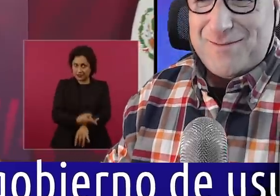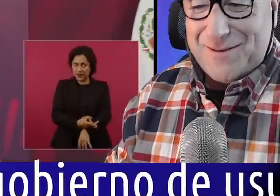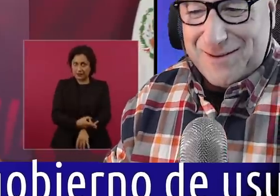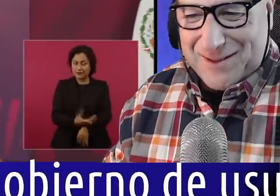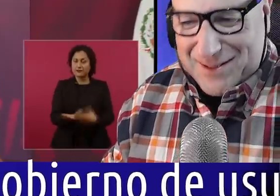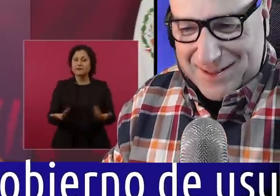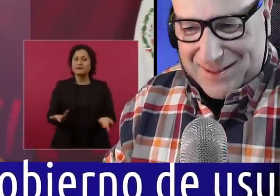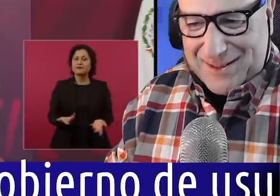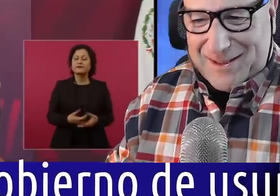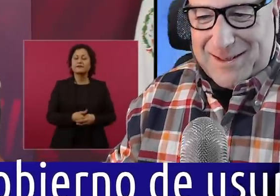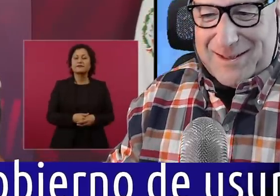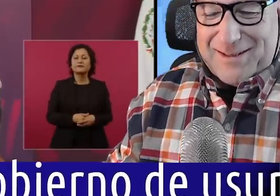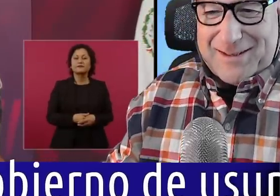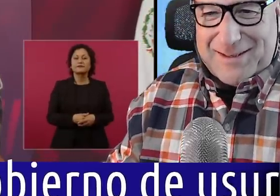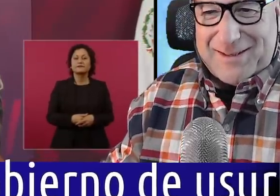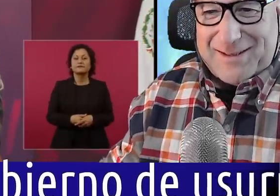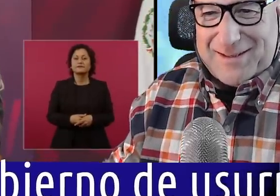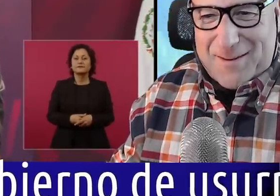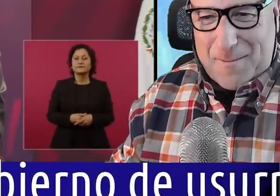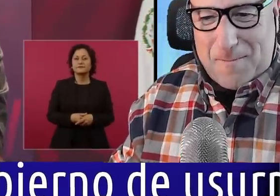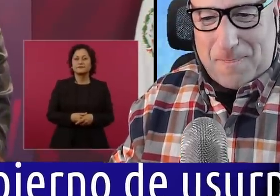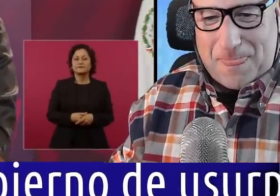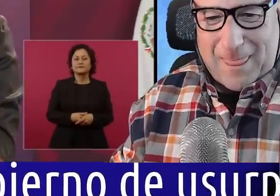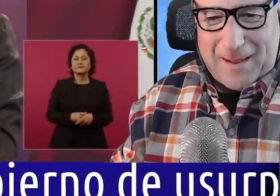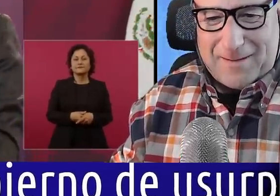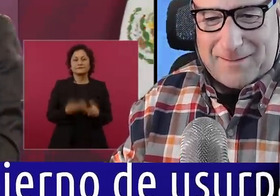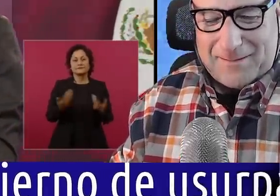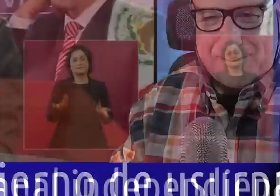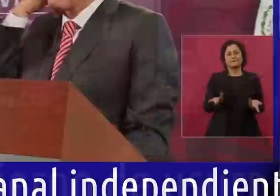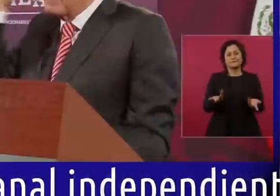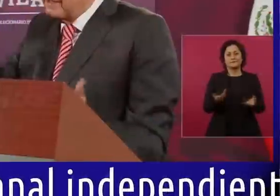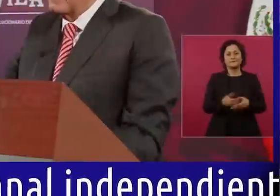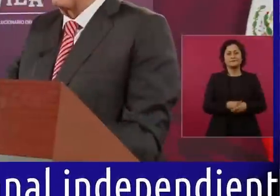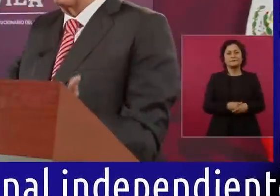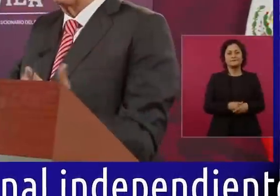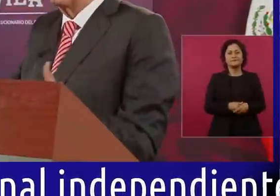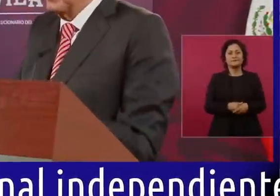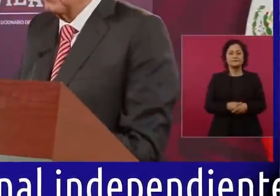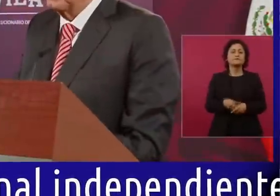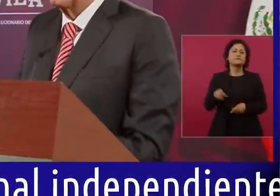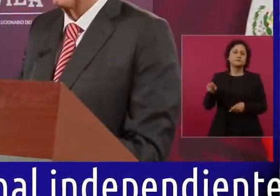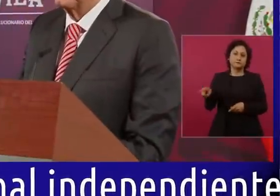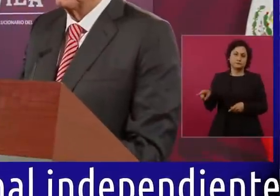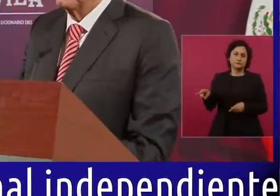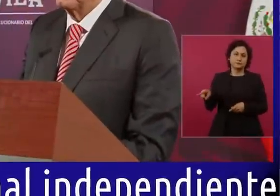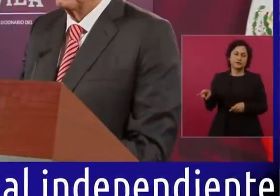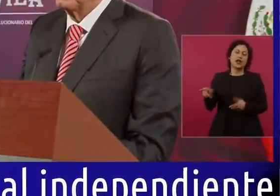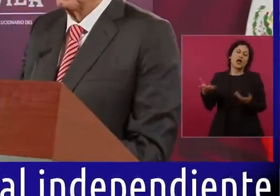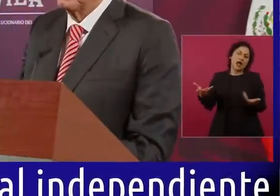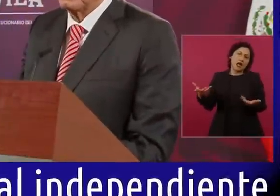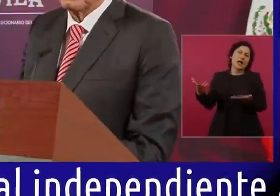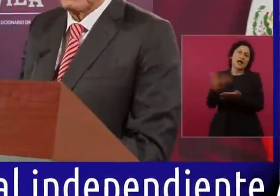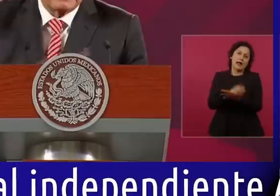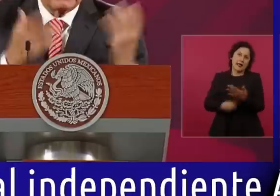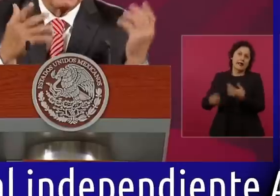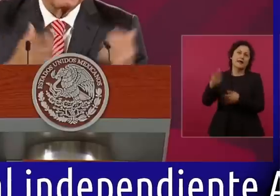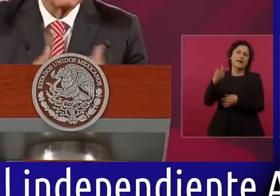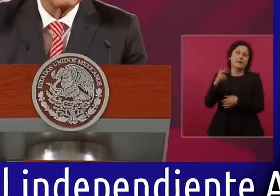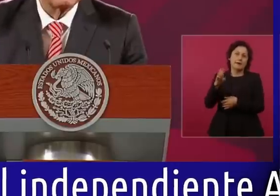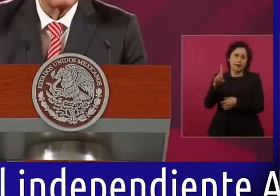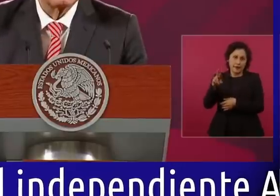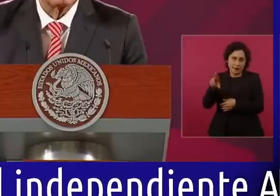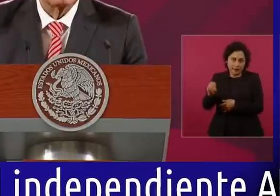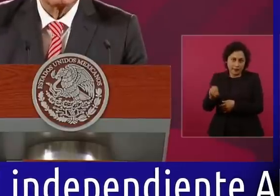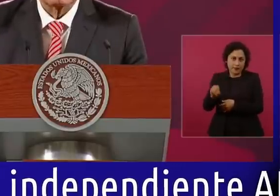Impresionante, AMLO. Y gana Pedro. maestro.